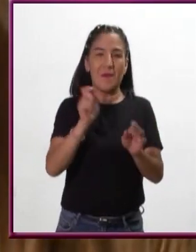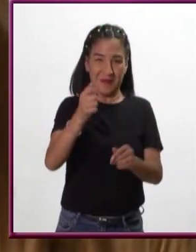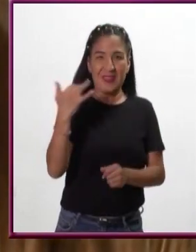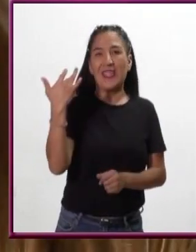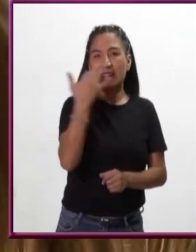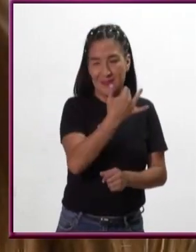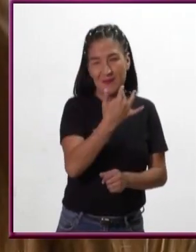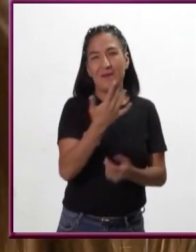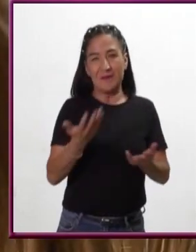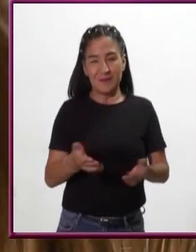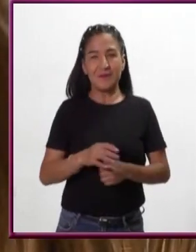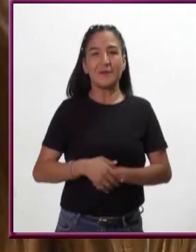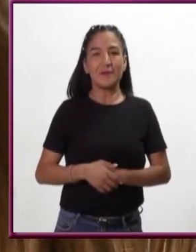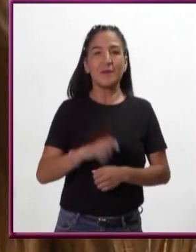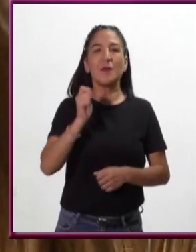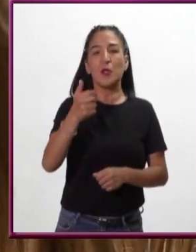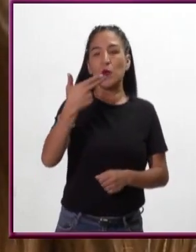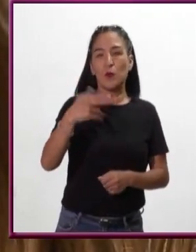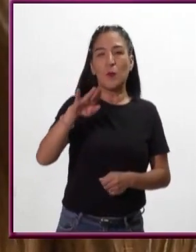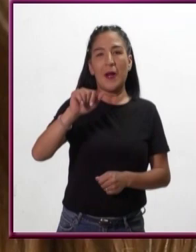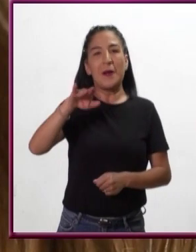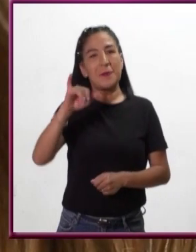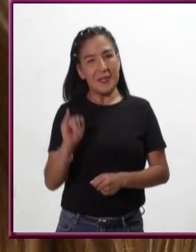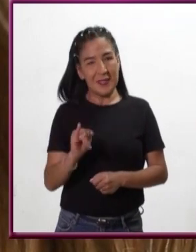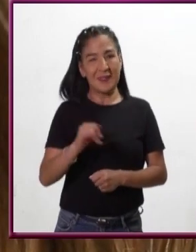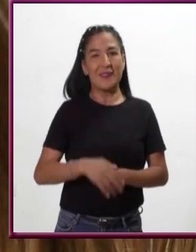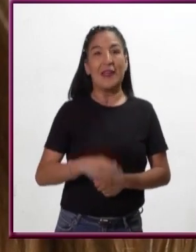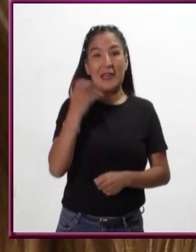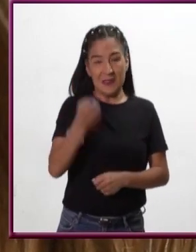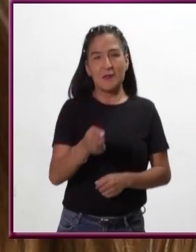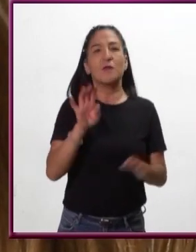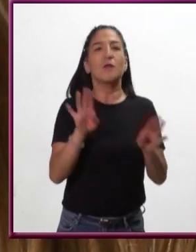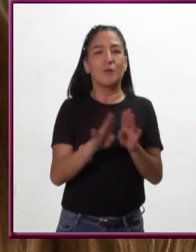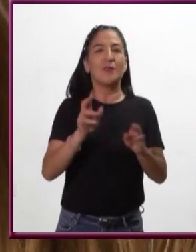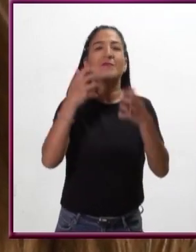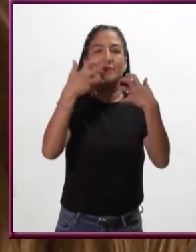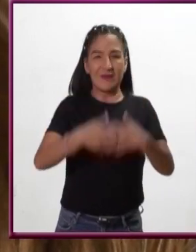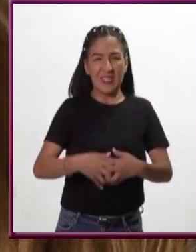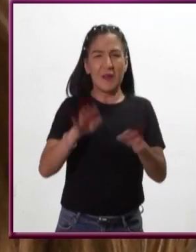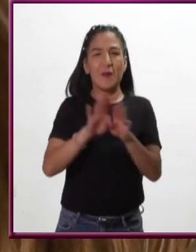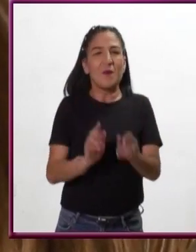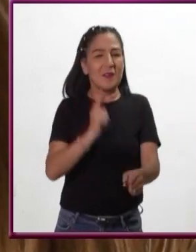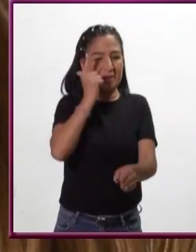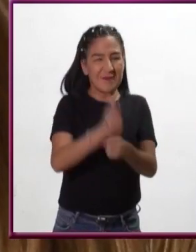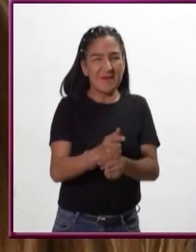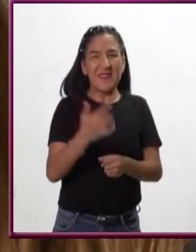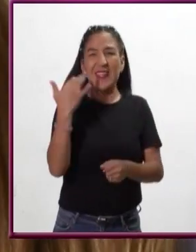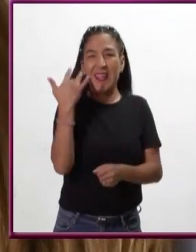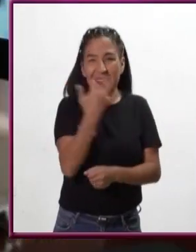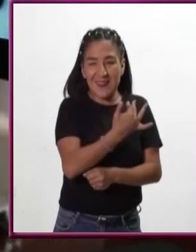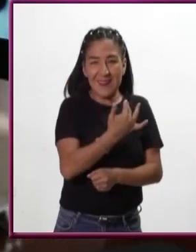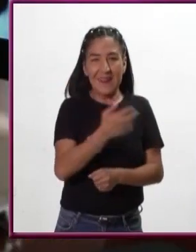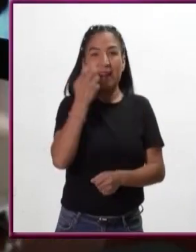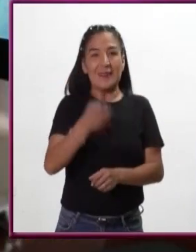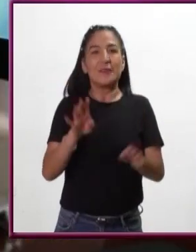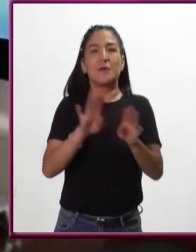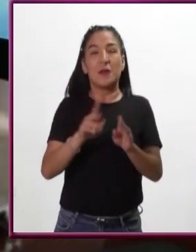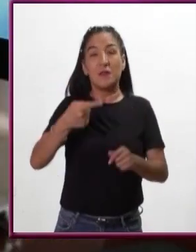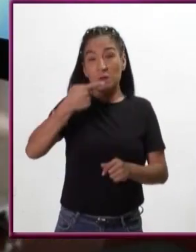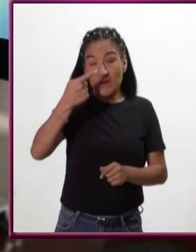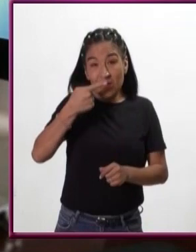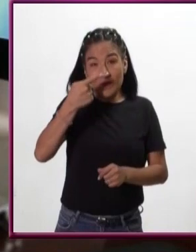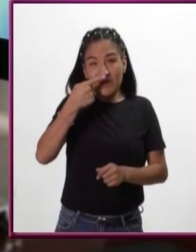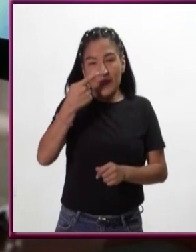o este sabor, mejor dicho, umami. Entonces, así es como funciona, por ejemplo, el detectar estos sabores. En el caso